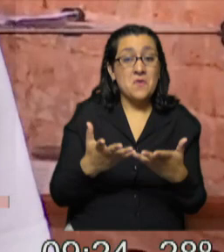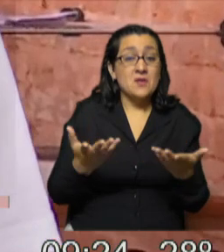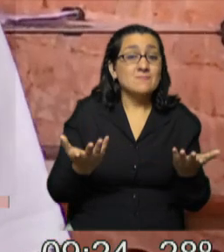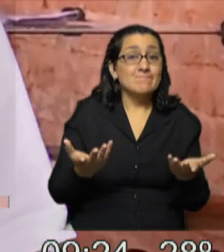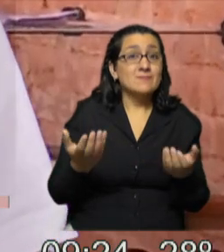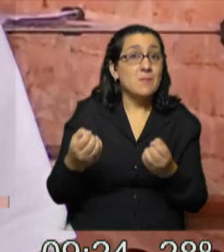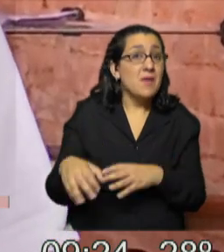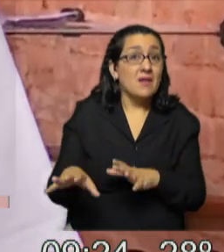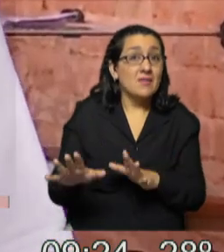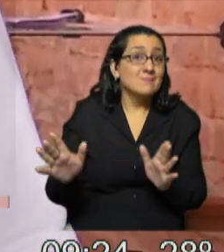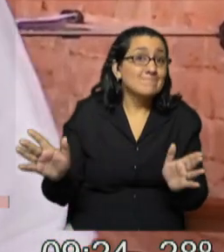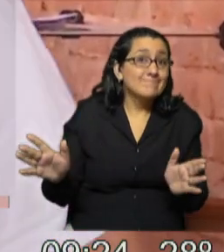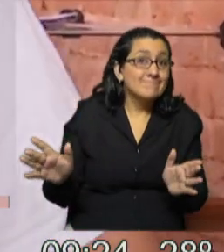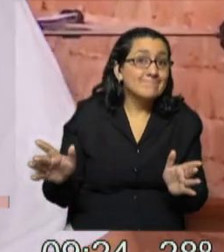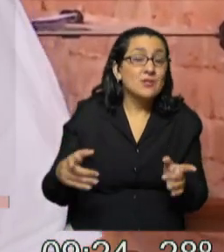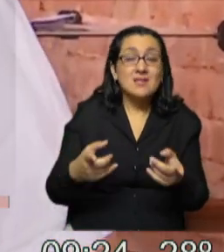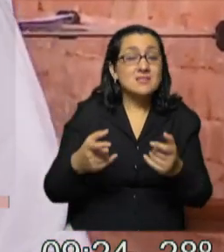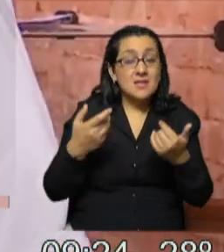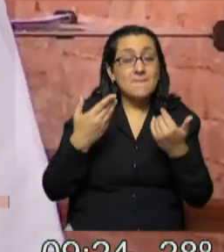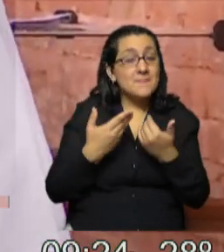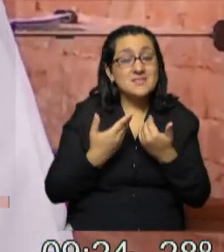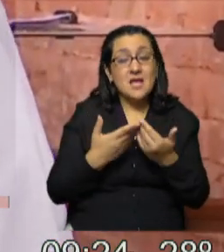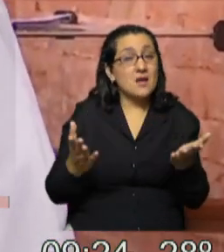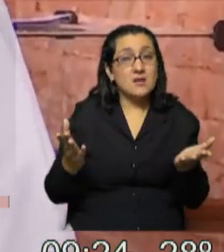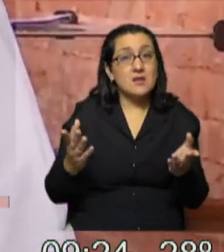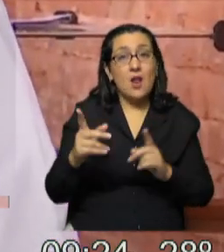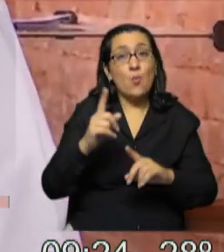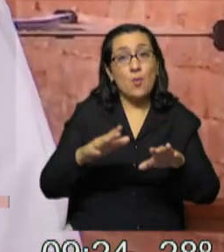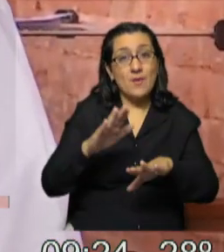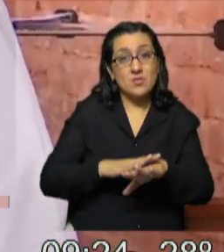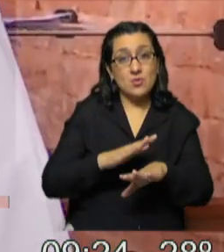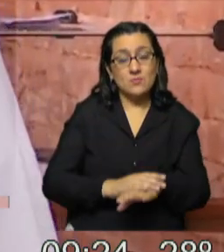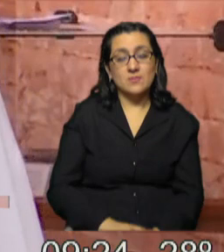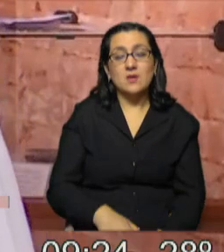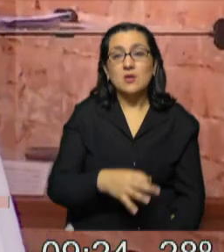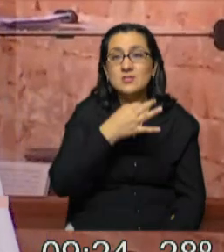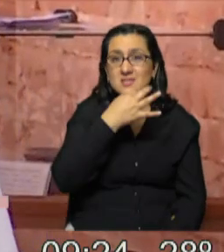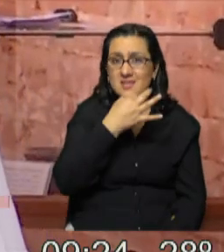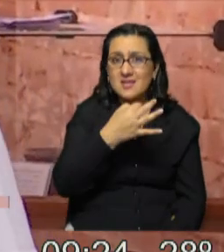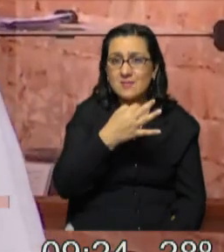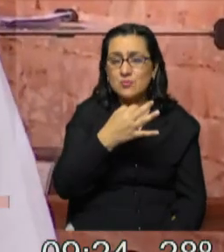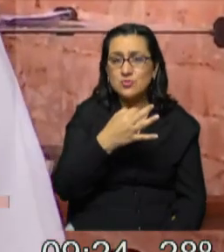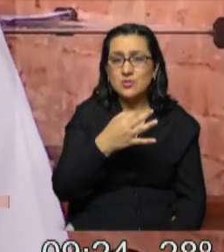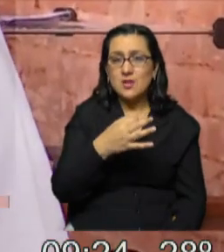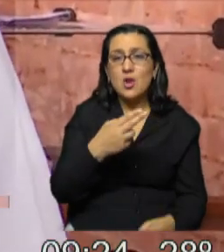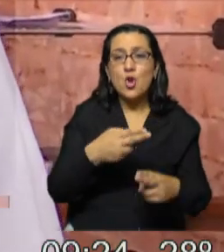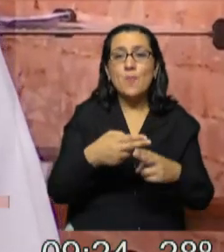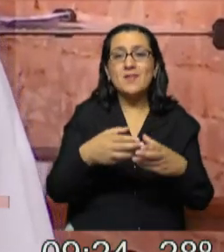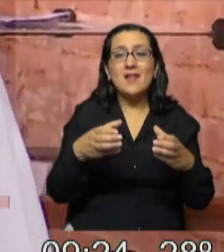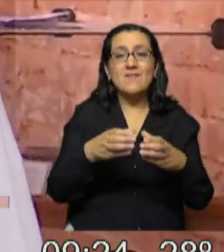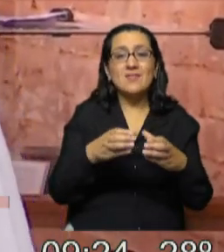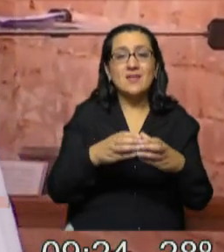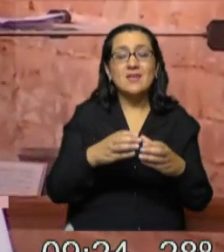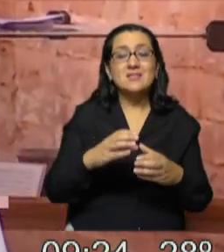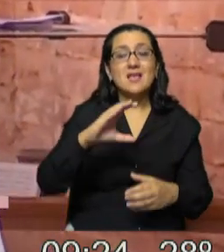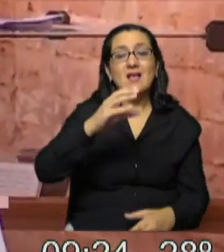en realidad nunca va a haber nada. Entonces nos pareció que era el momento. No sé si mencionamos la banda Cadáveres Ilustres, ¿no? Y